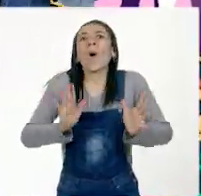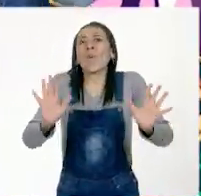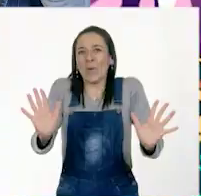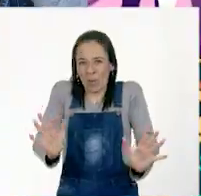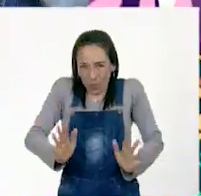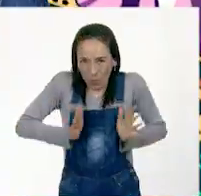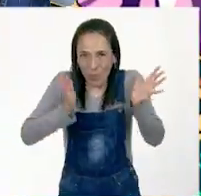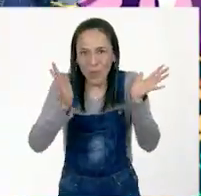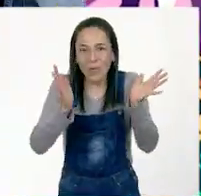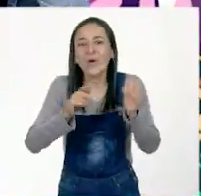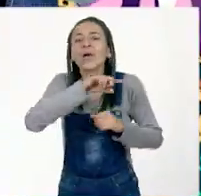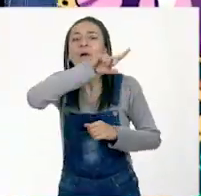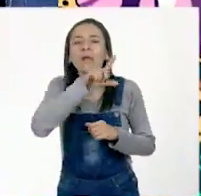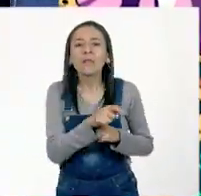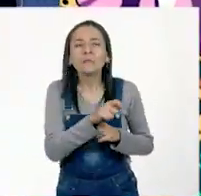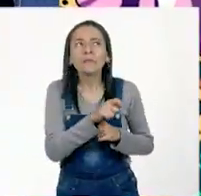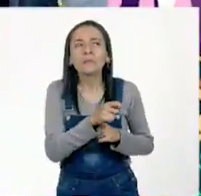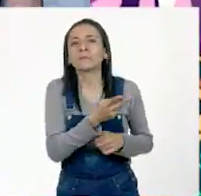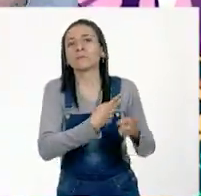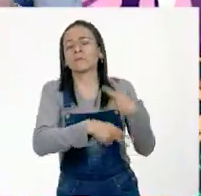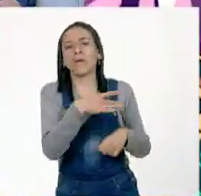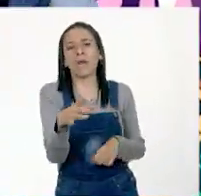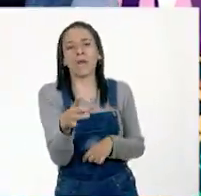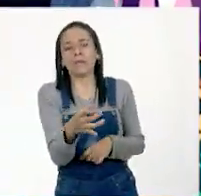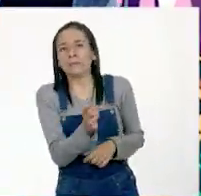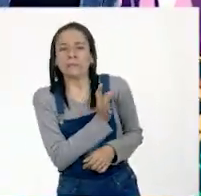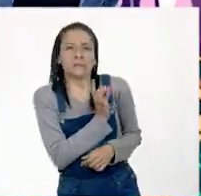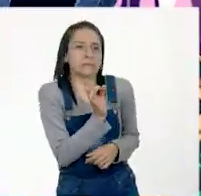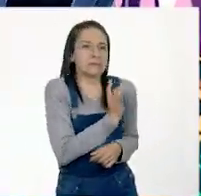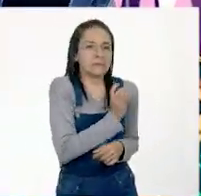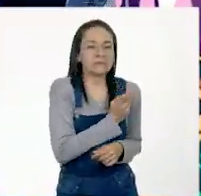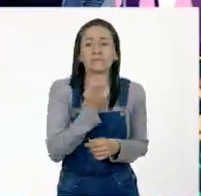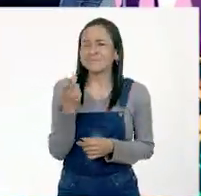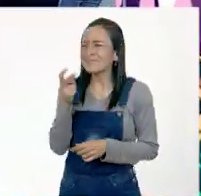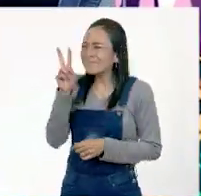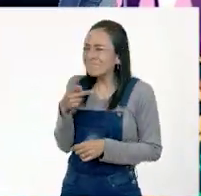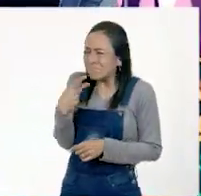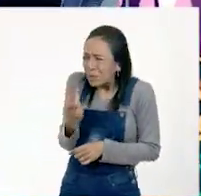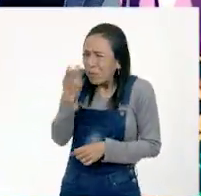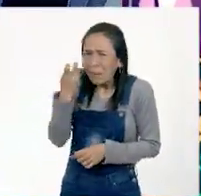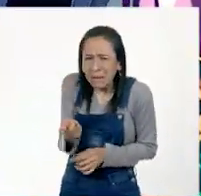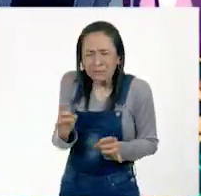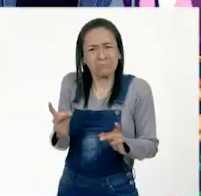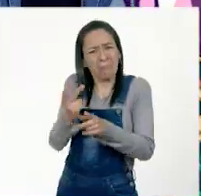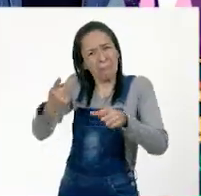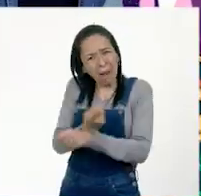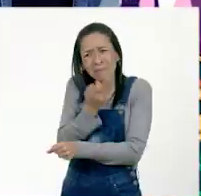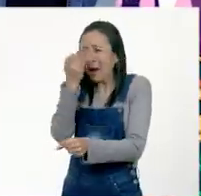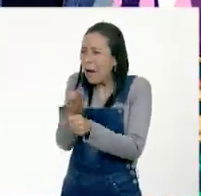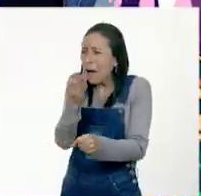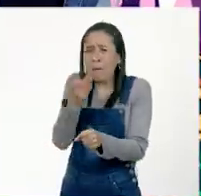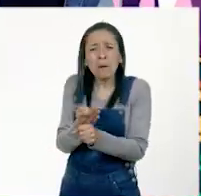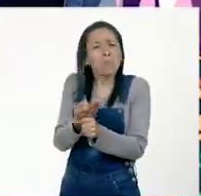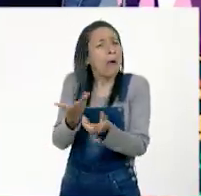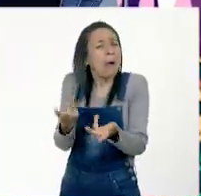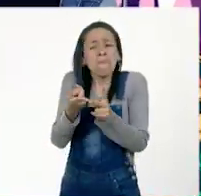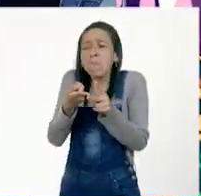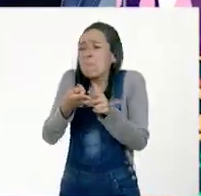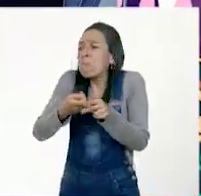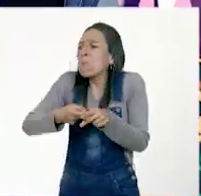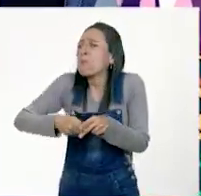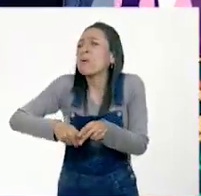aparecer justo ahora, cuando estamos empezando el viaje? Bueno, como ya sabes, la sorpresa